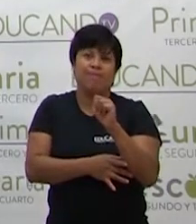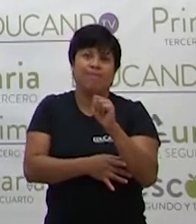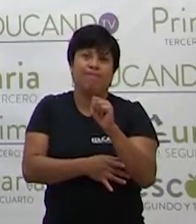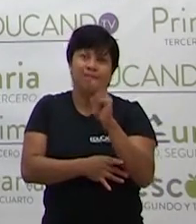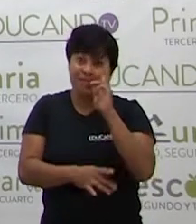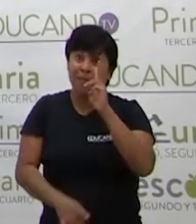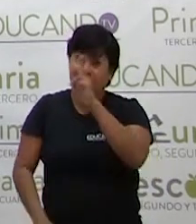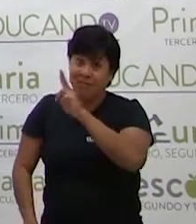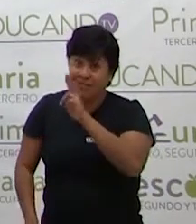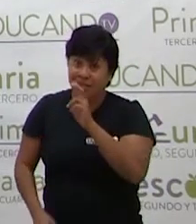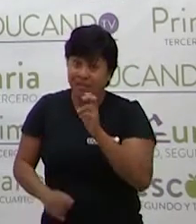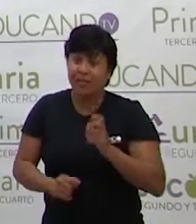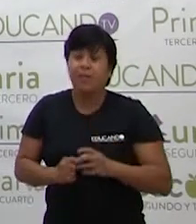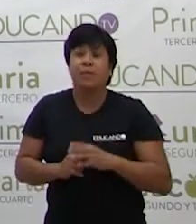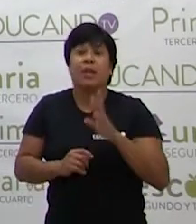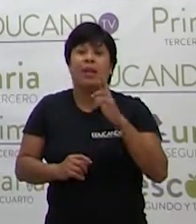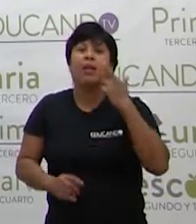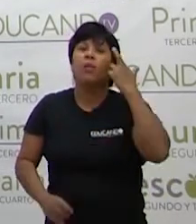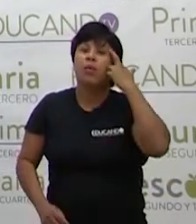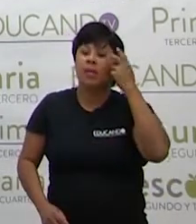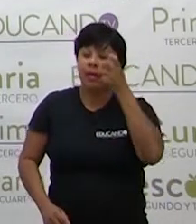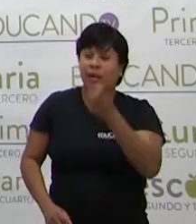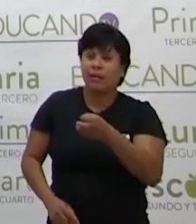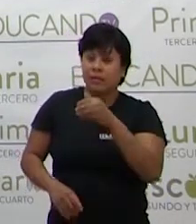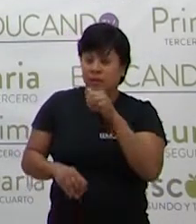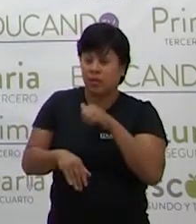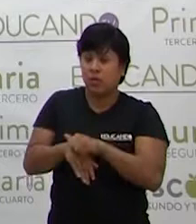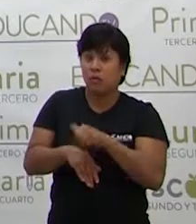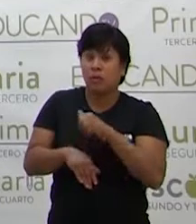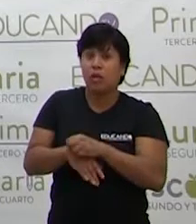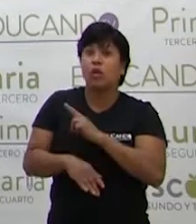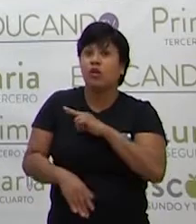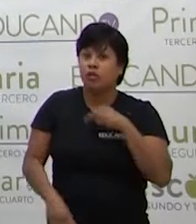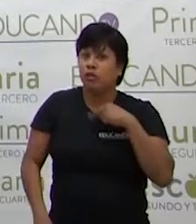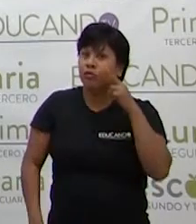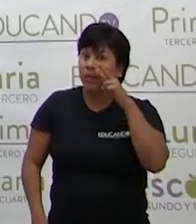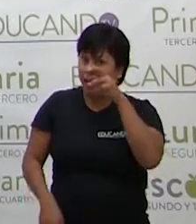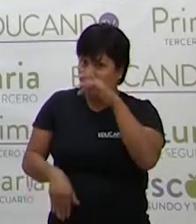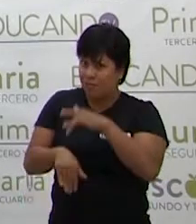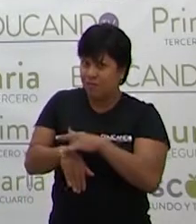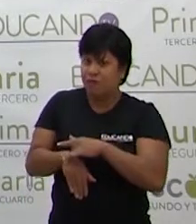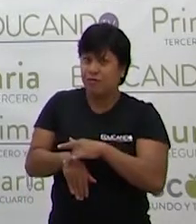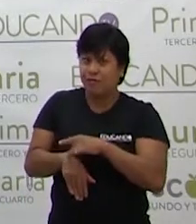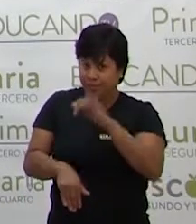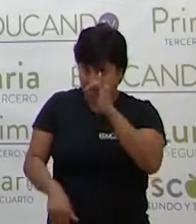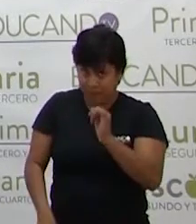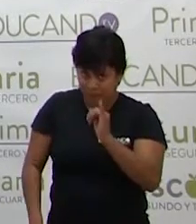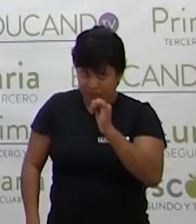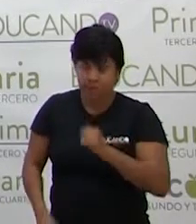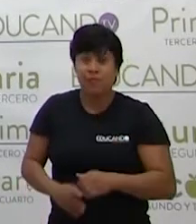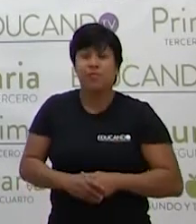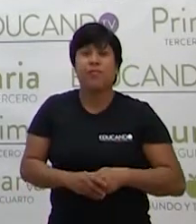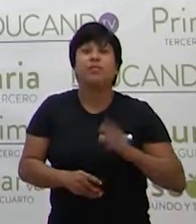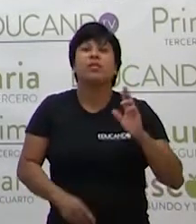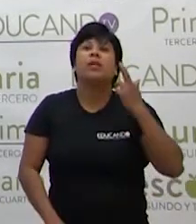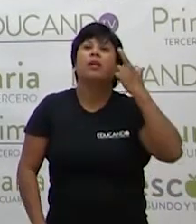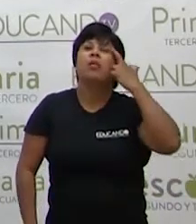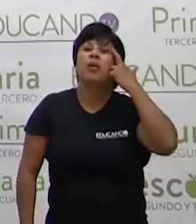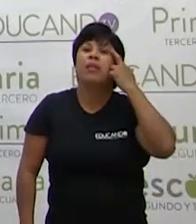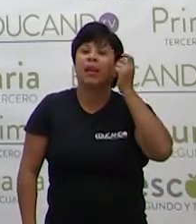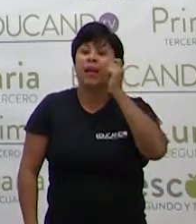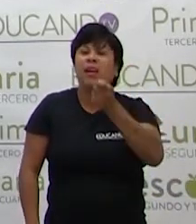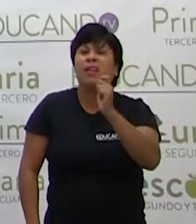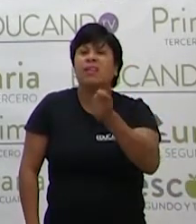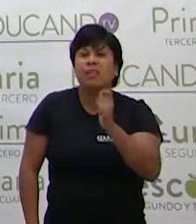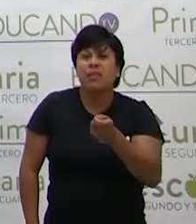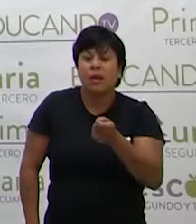6939. ¿Ya viste algo? ¿Recuerdas que este signo ya lo vimos? ¿Sí? ¿Recuerdas que este